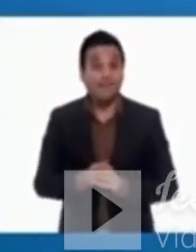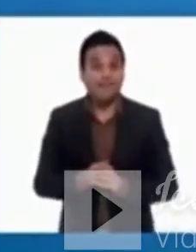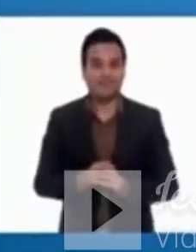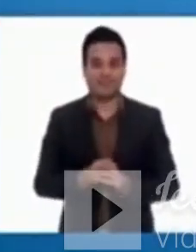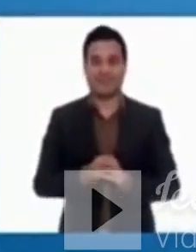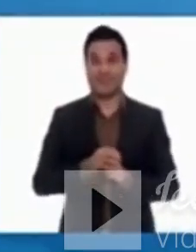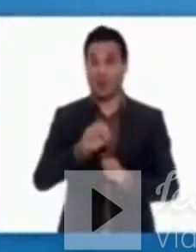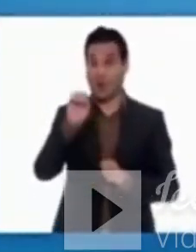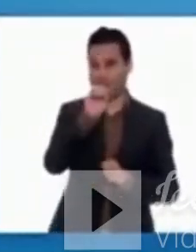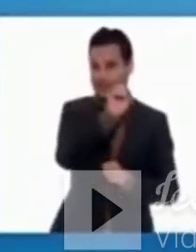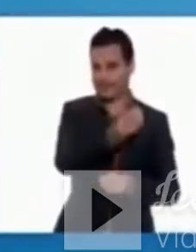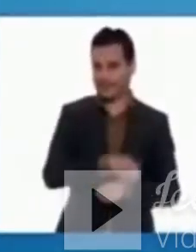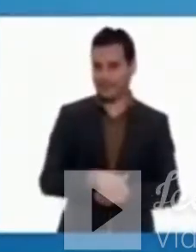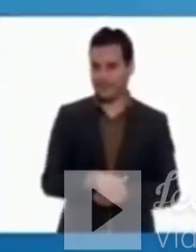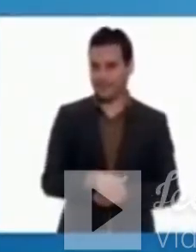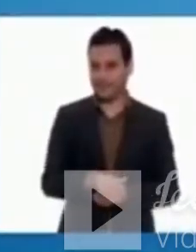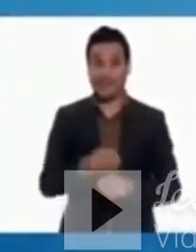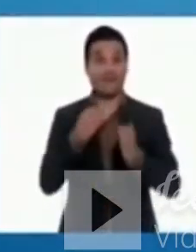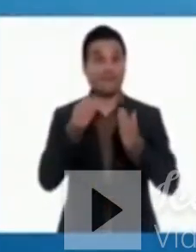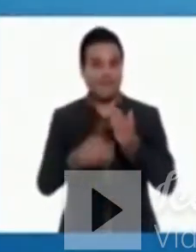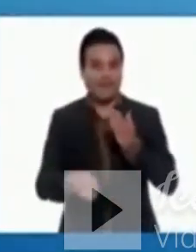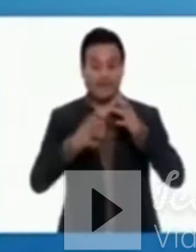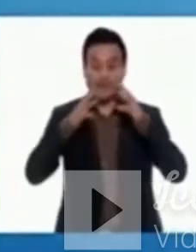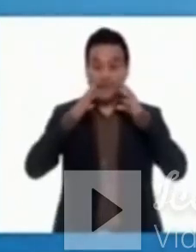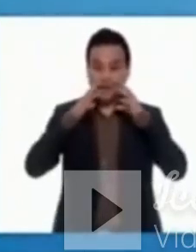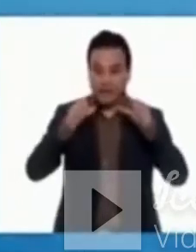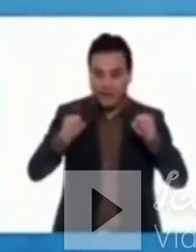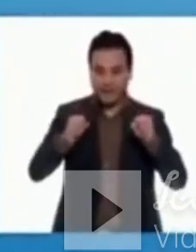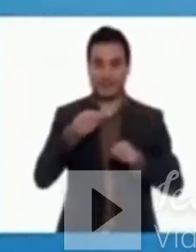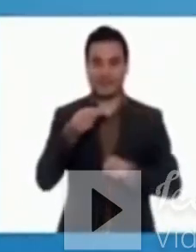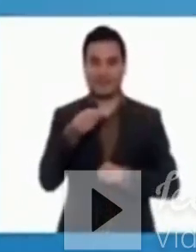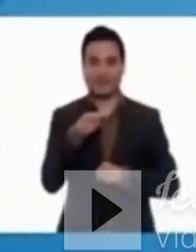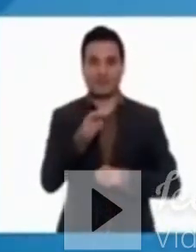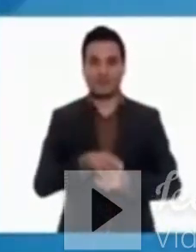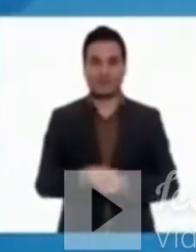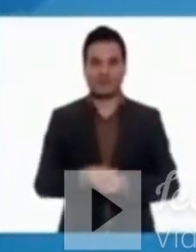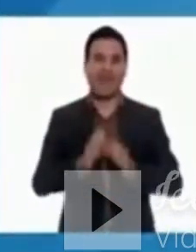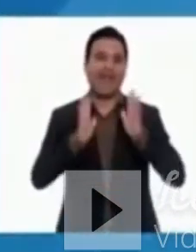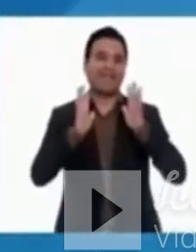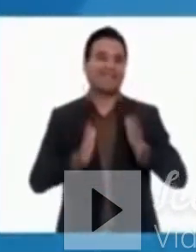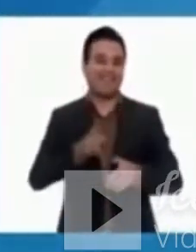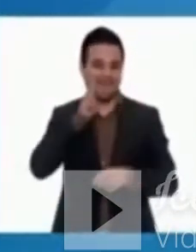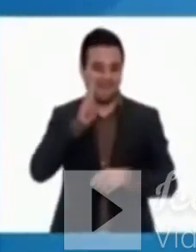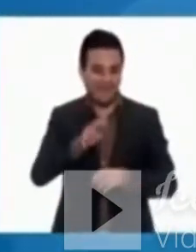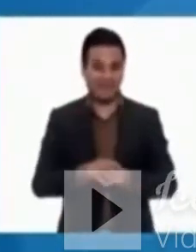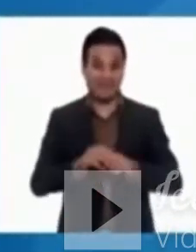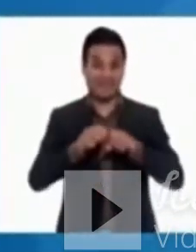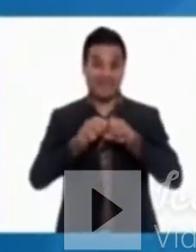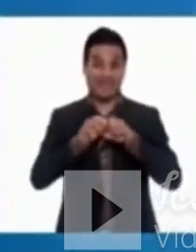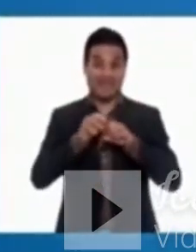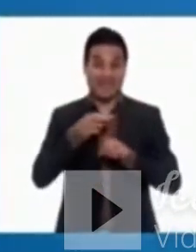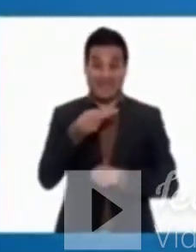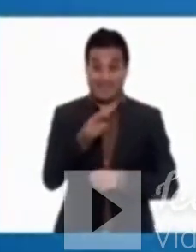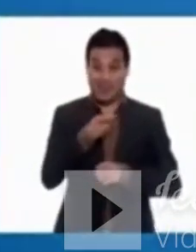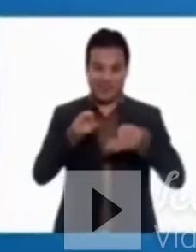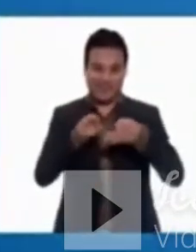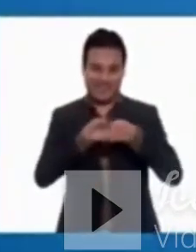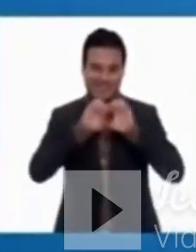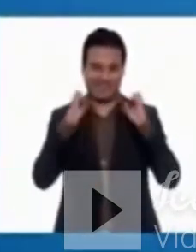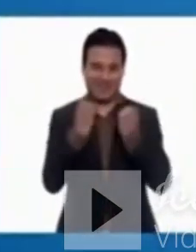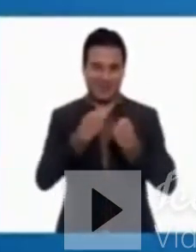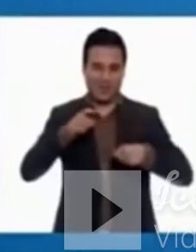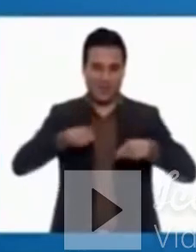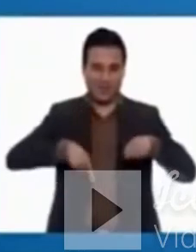oeste. Nos faltan la granja y el restaurante. ¡Ya los vi! El restaurante está cerca del estadio de fútbol. Y la